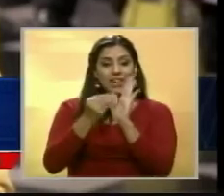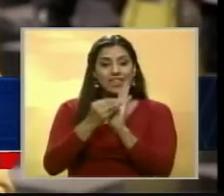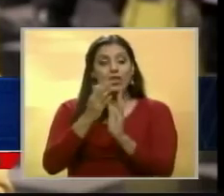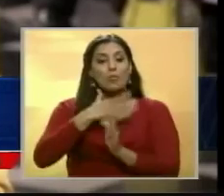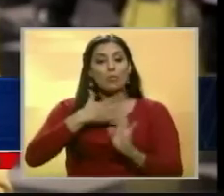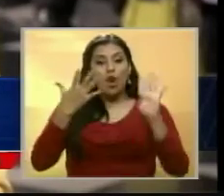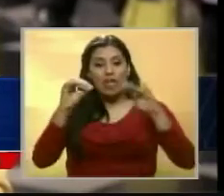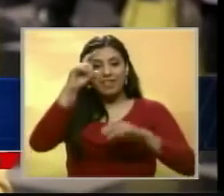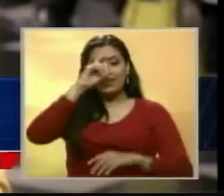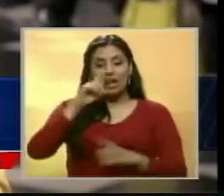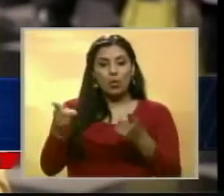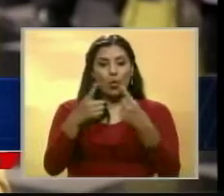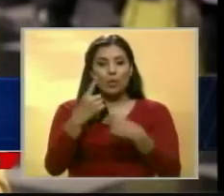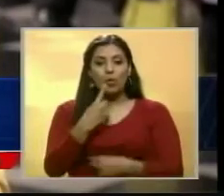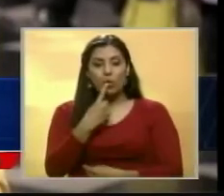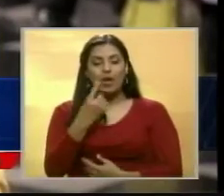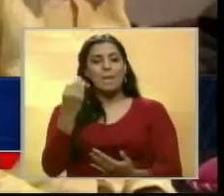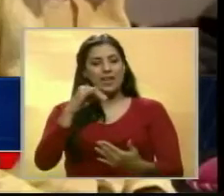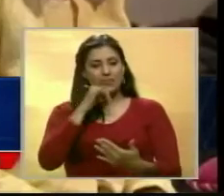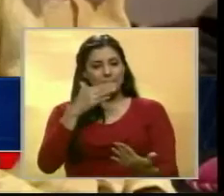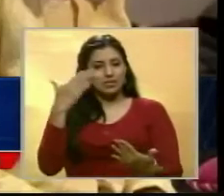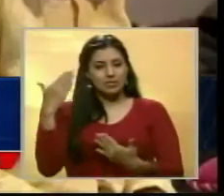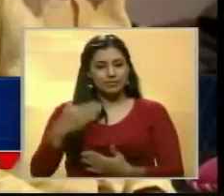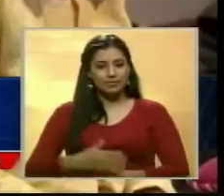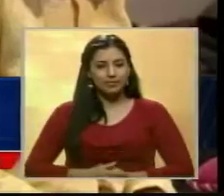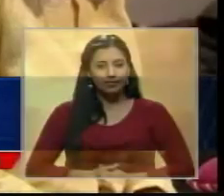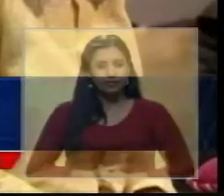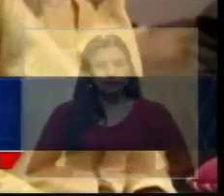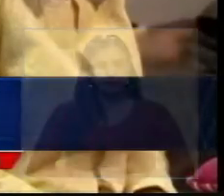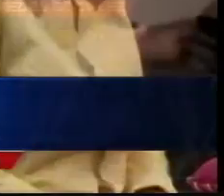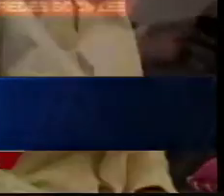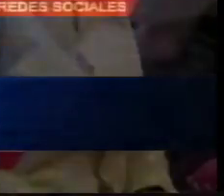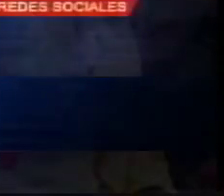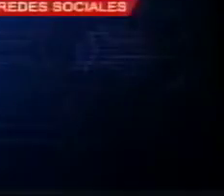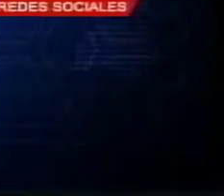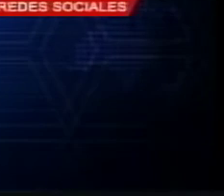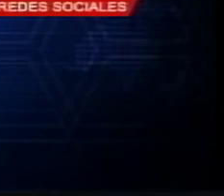sus 90 años. Al regreso, más información.